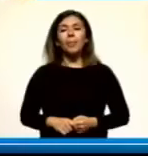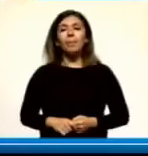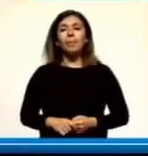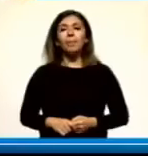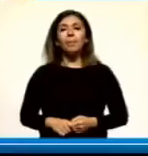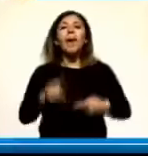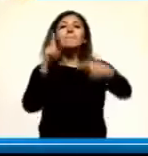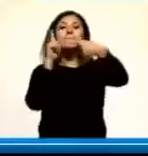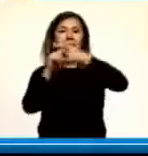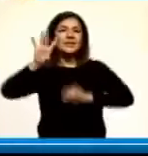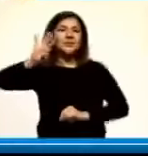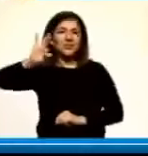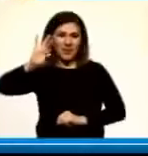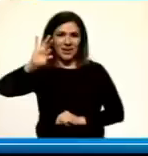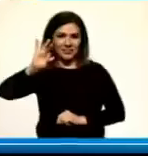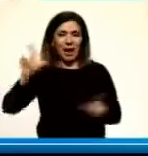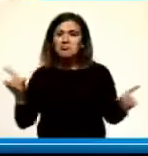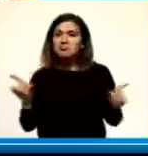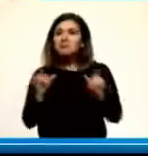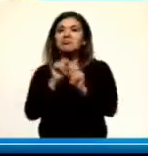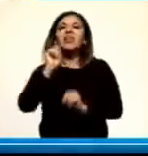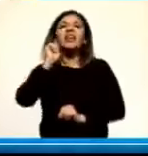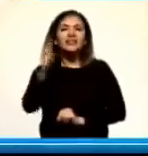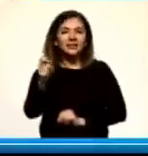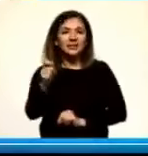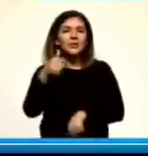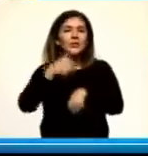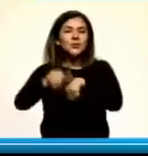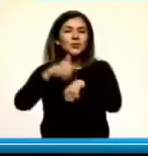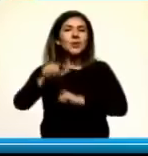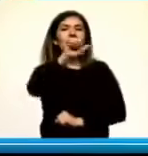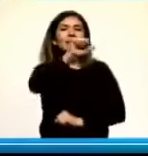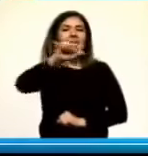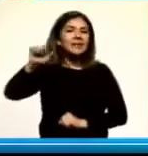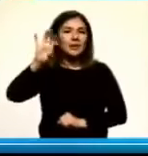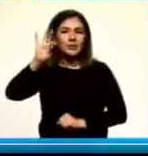más 40, quedando el número